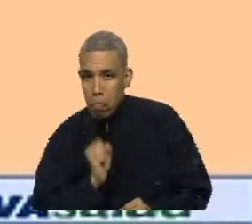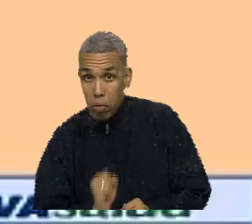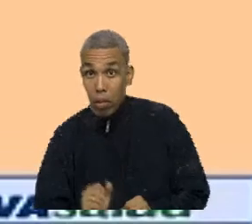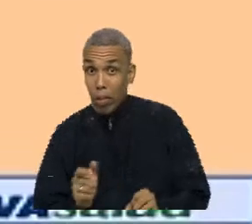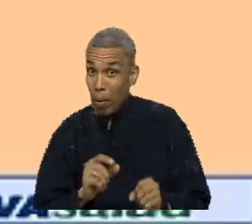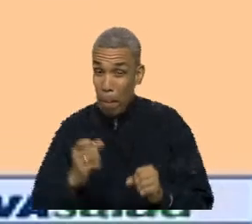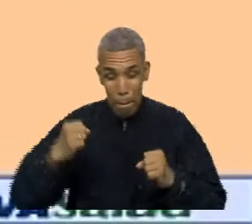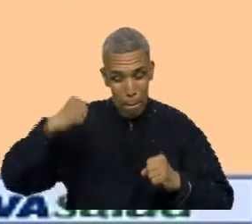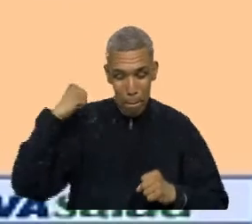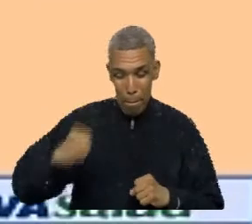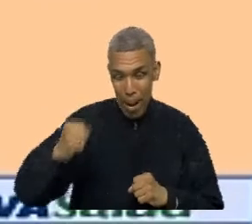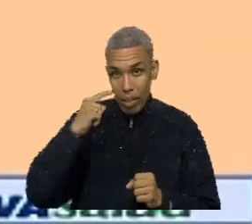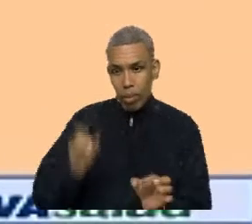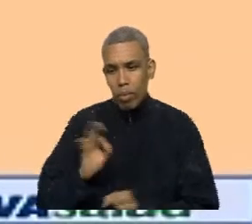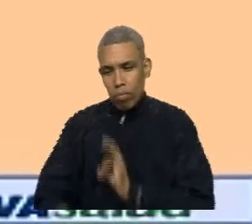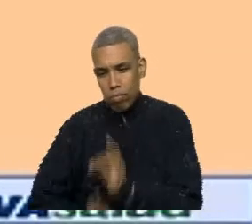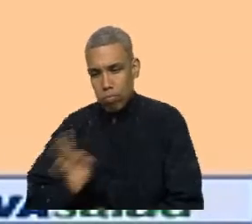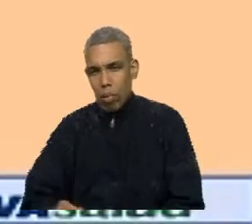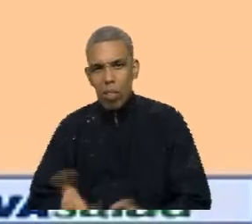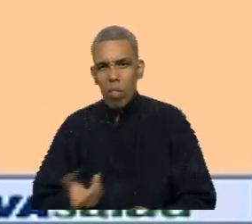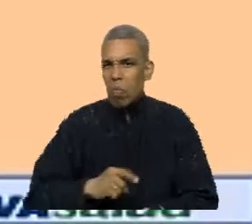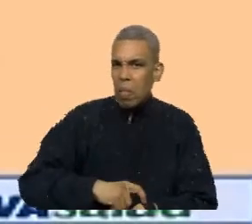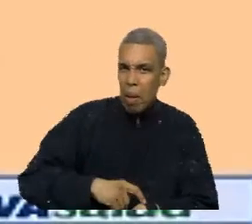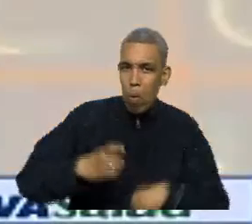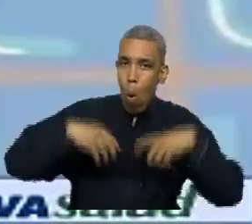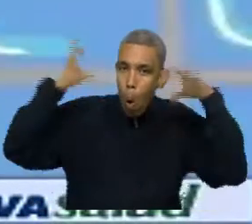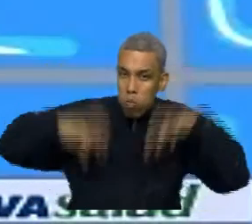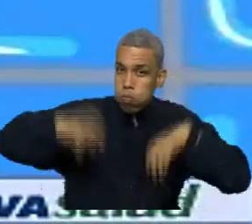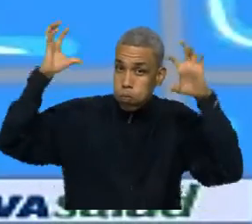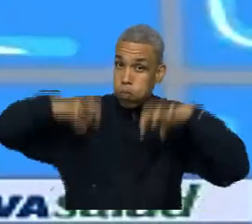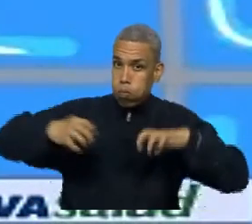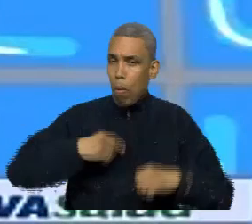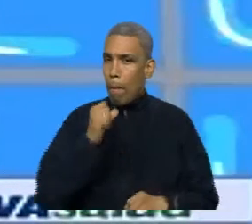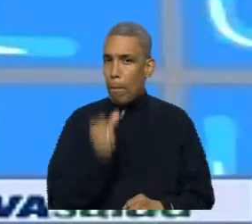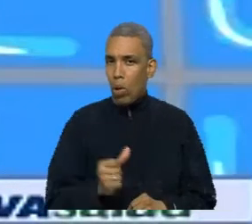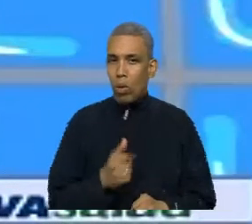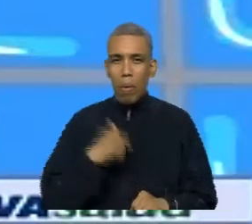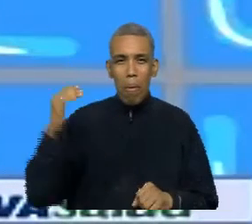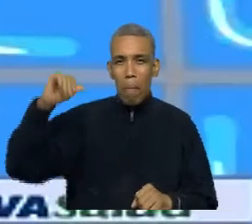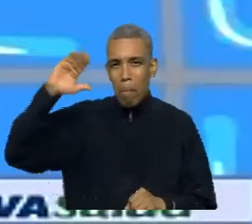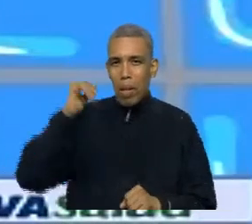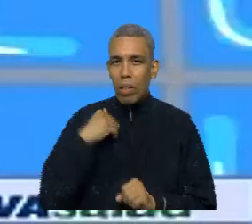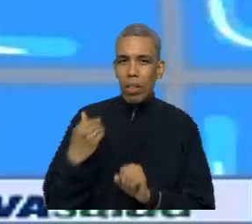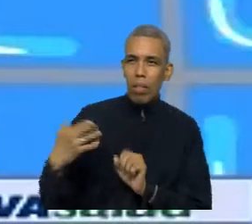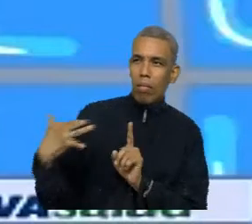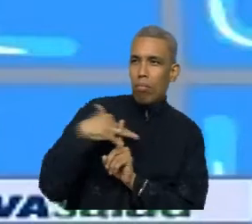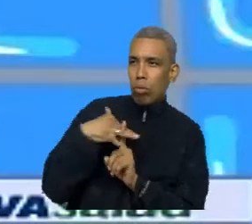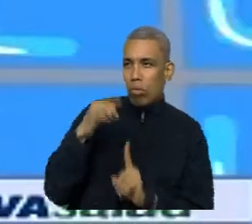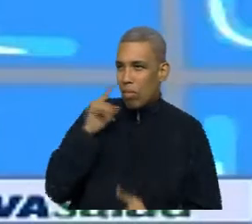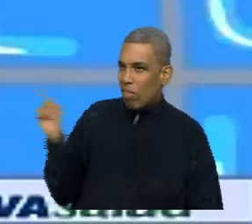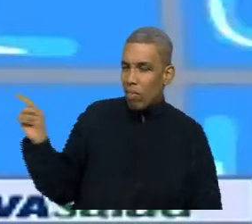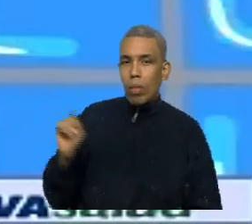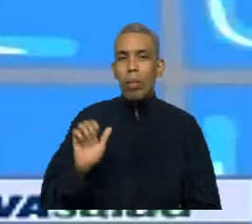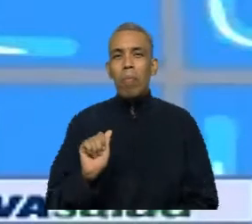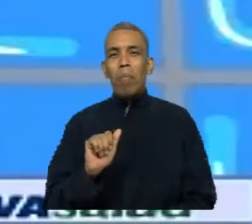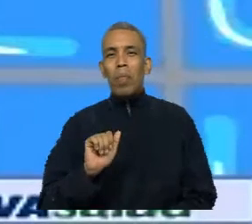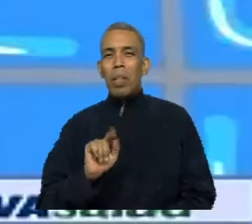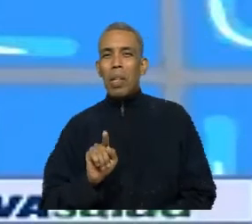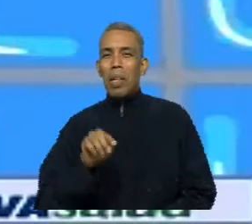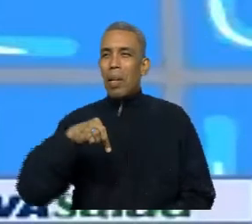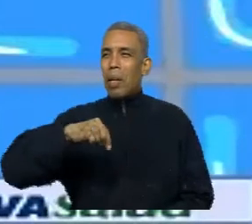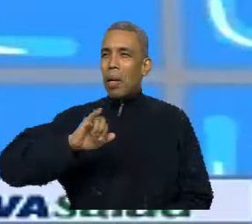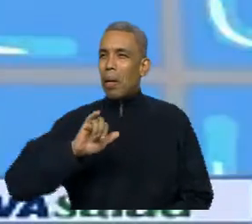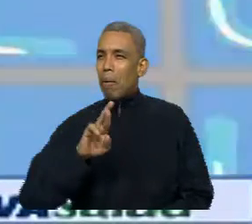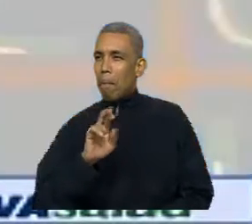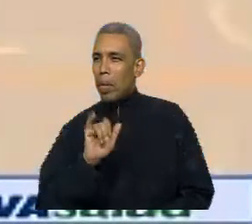los fármacos. Los que con más frecuencia provocan crisis son la aspirina, los colorantes como la tartracina, los betabloqueantes,